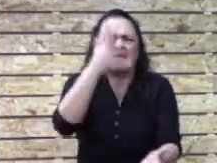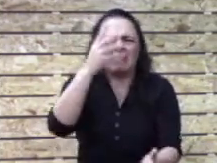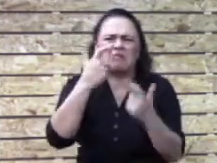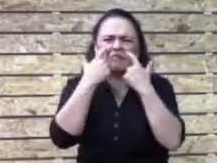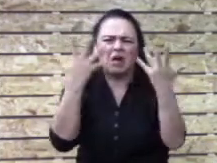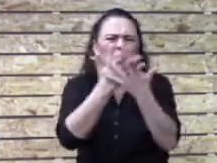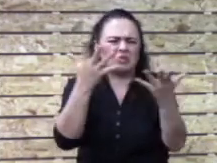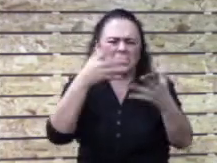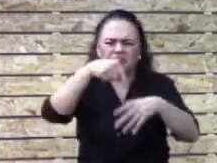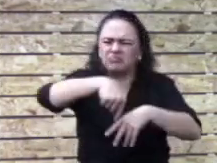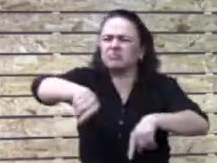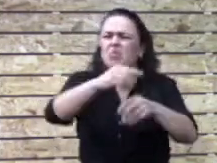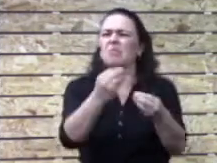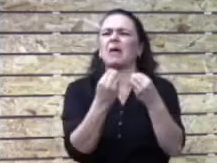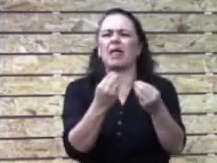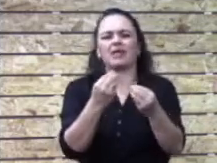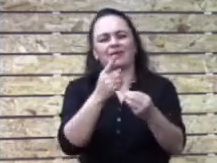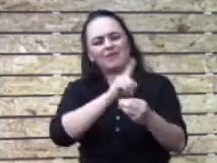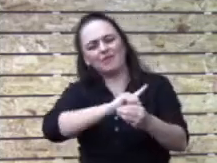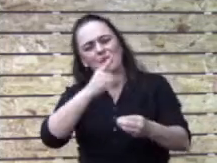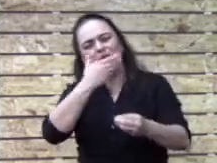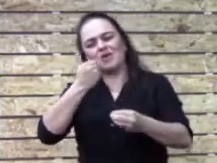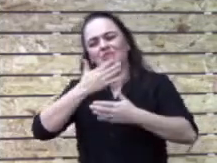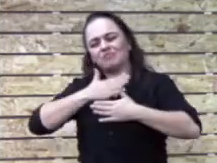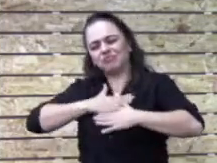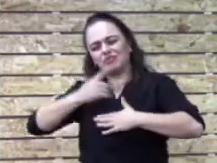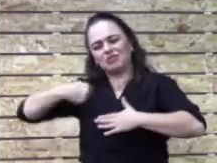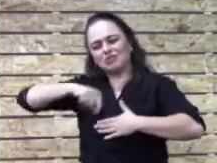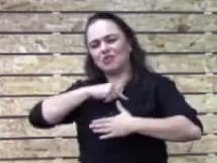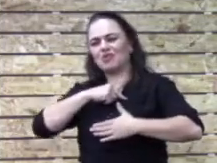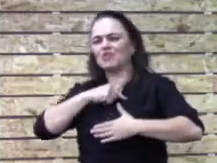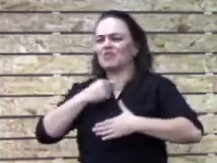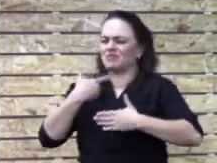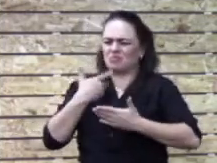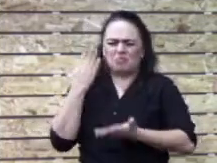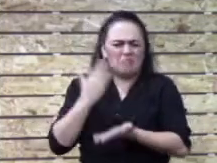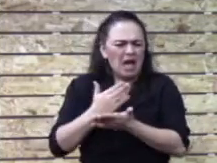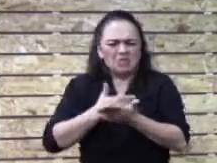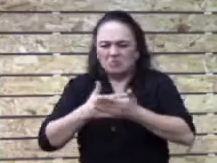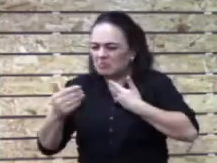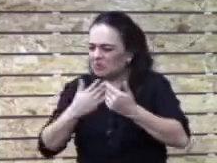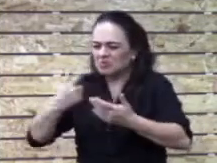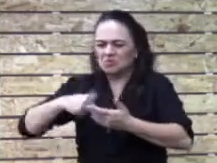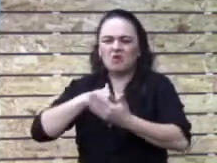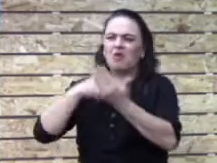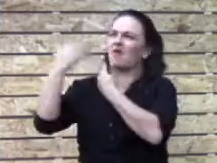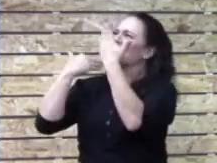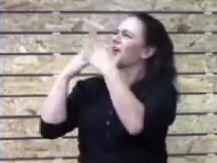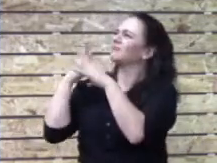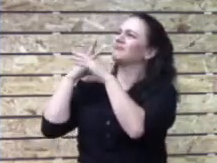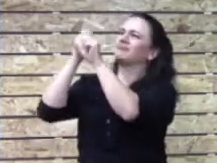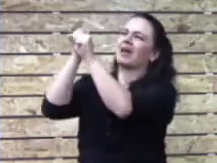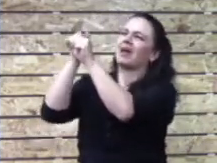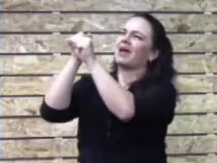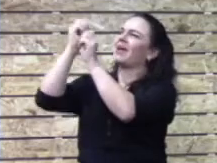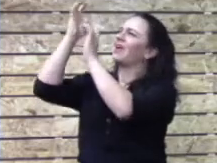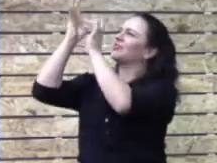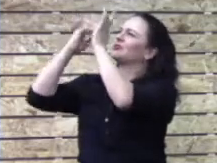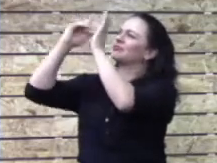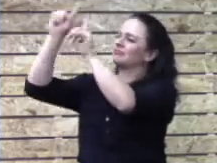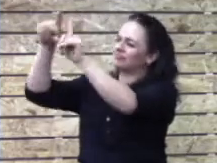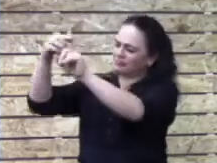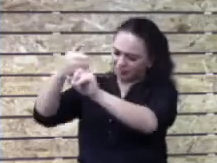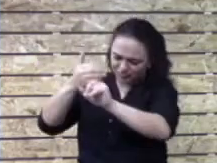a su Hijo Jesucristo, para que pusiéramos en Él toda nuestra confianza y estuviéramos listos para pasar a